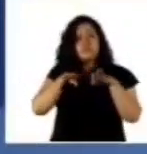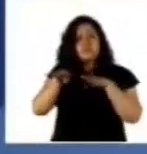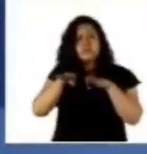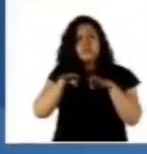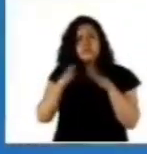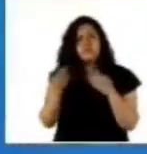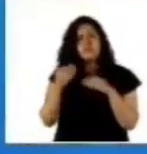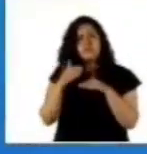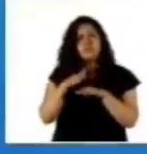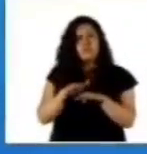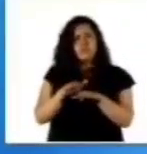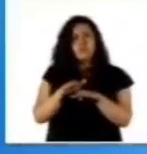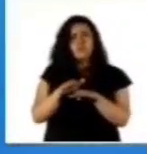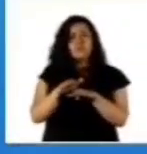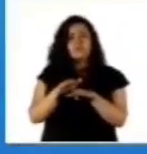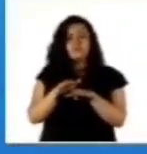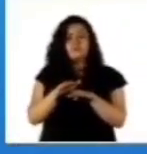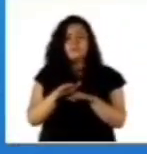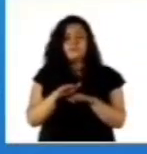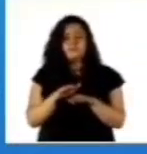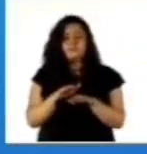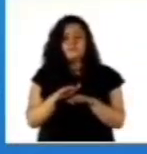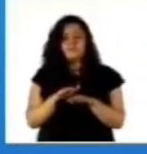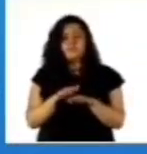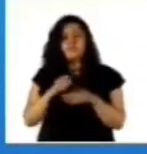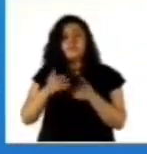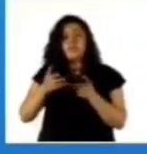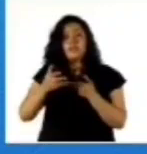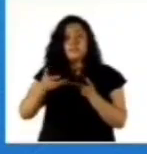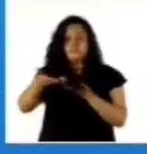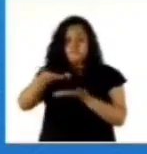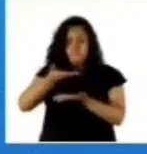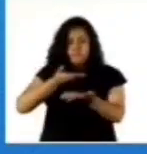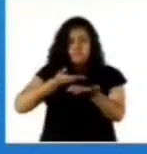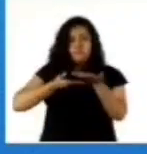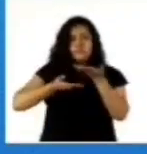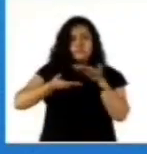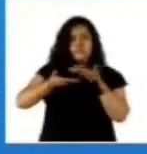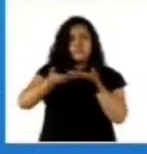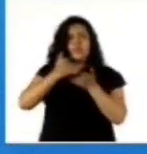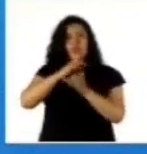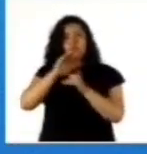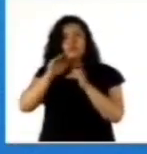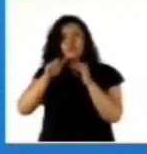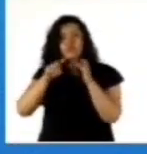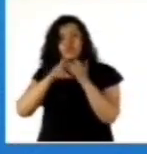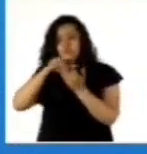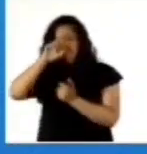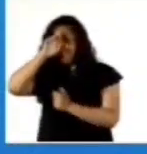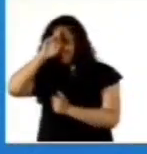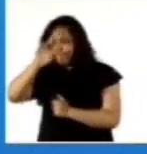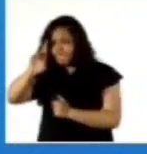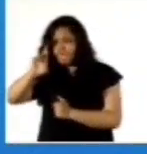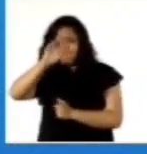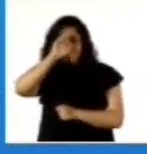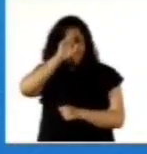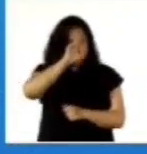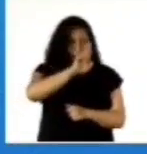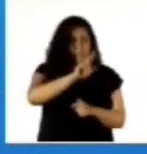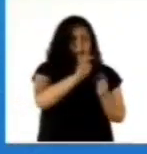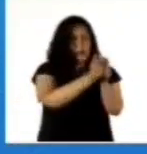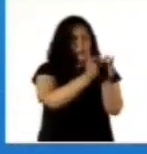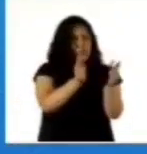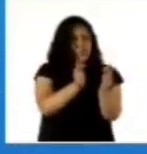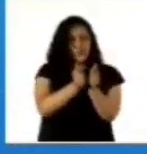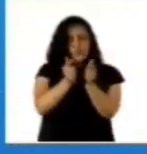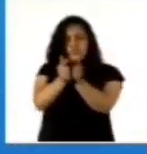sobre el trato digno a todos los grupos que nos conforman. Y en